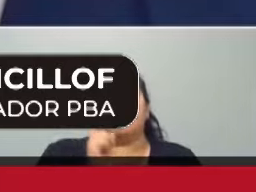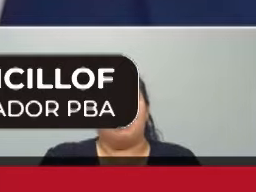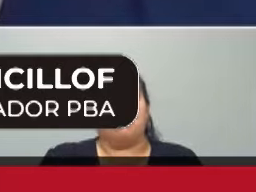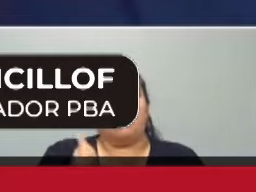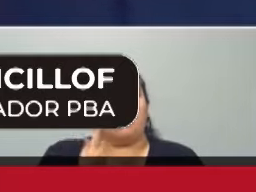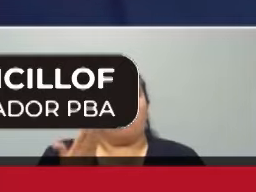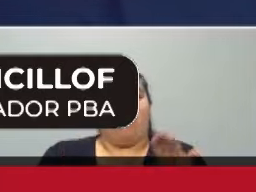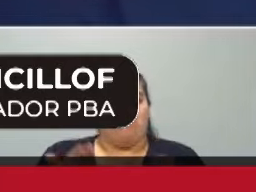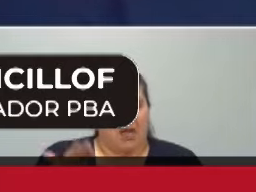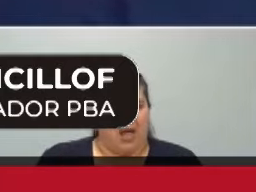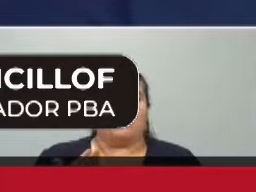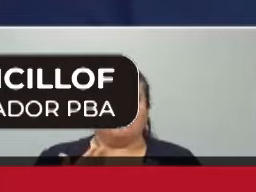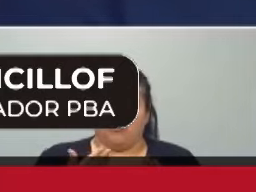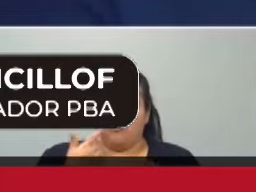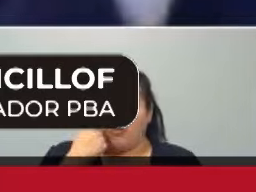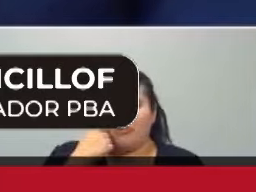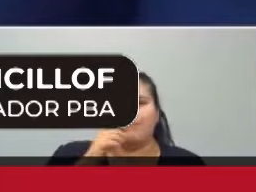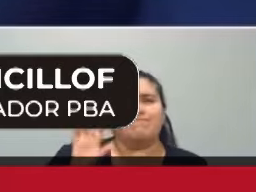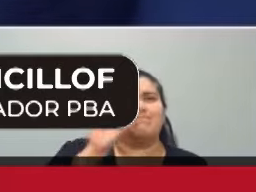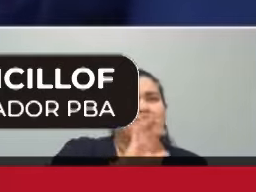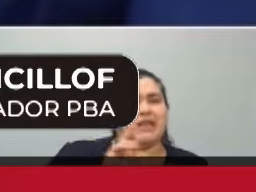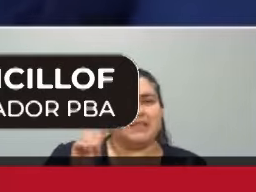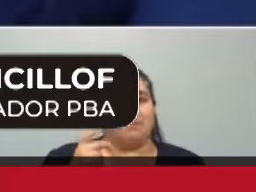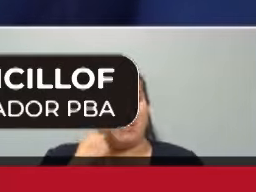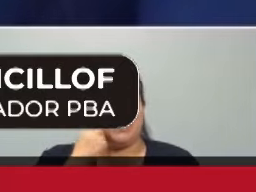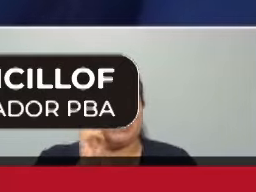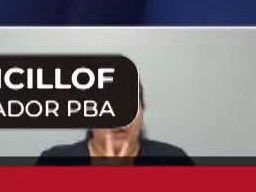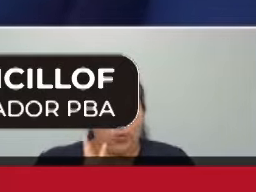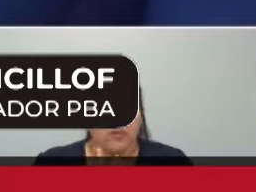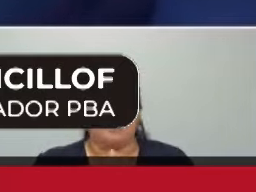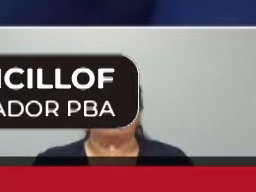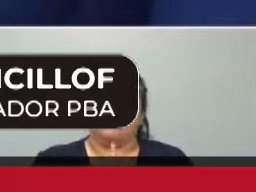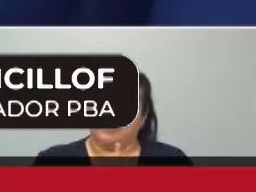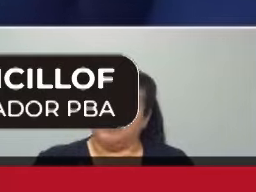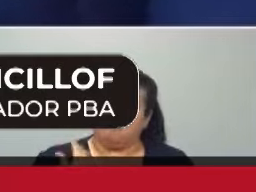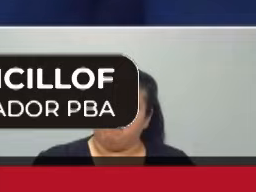comparando con muchísimas ratios en materia de seguridad, tiene